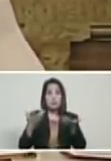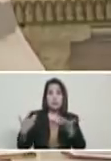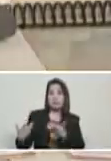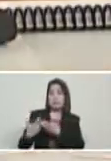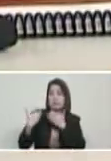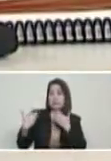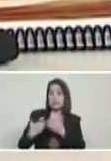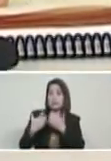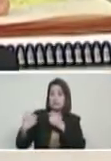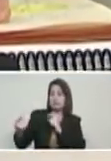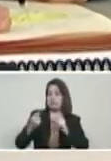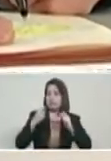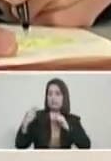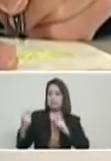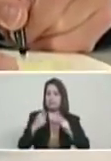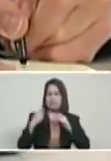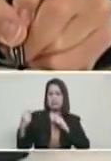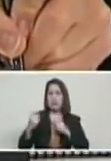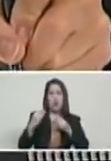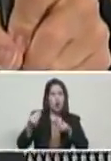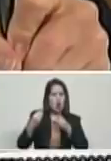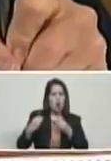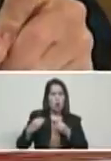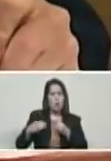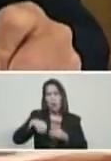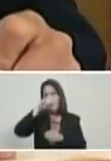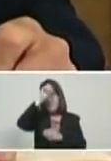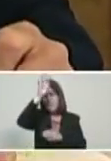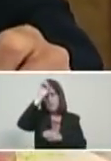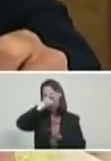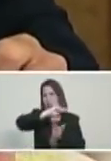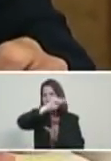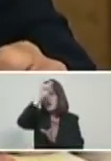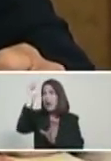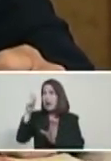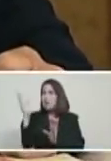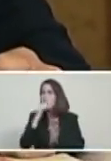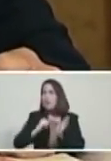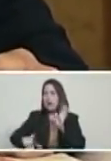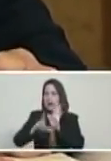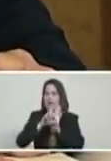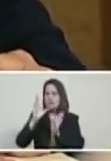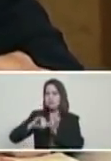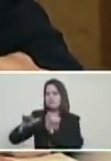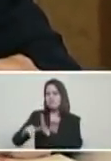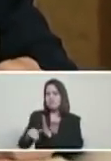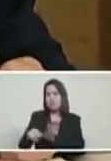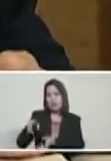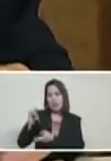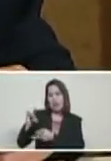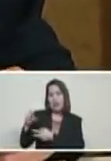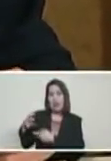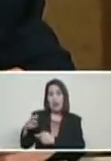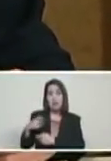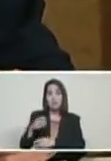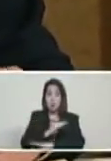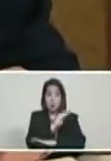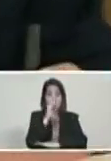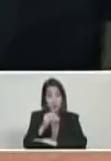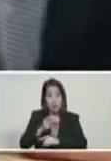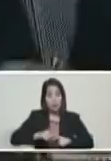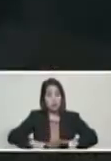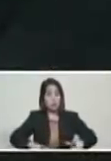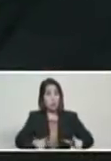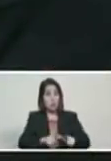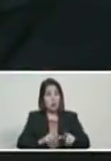ilegal, vital, fundamental, y propiciando las inversiones en el arco minero del Orinoco,